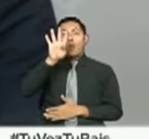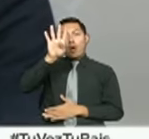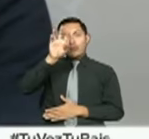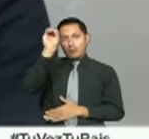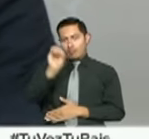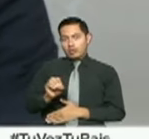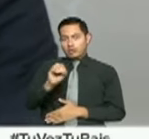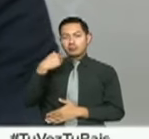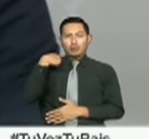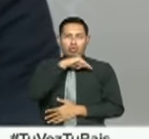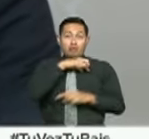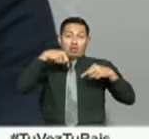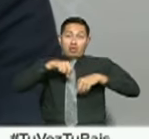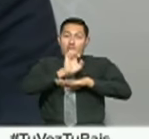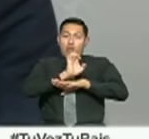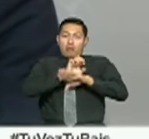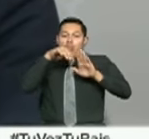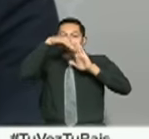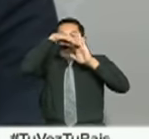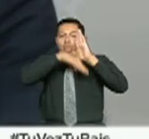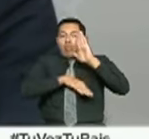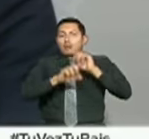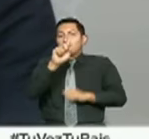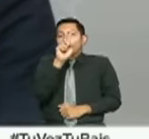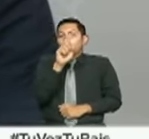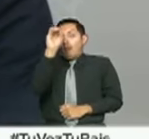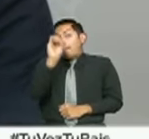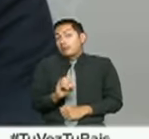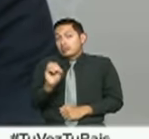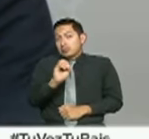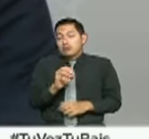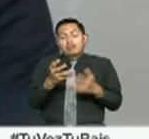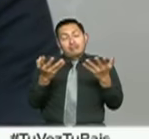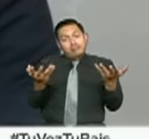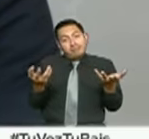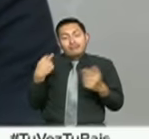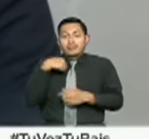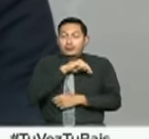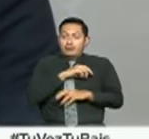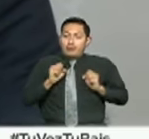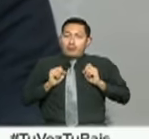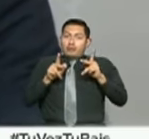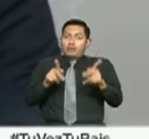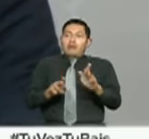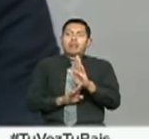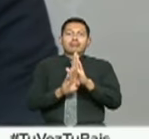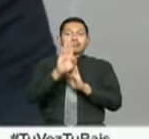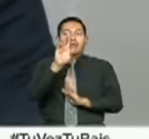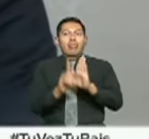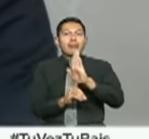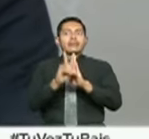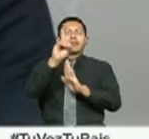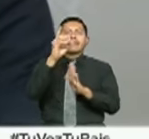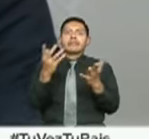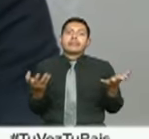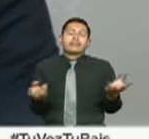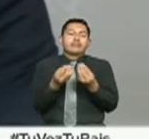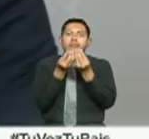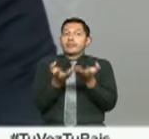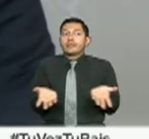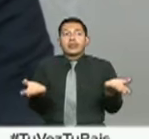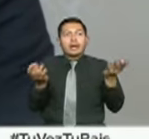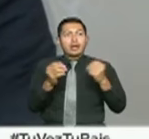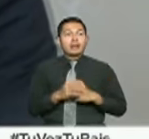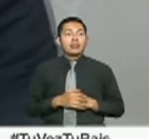por debajo del 1%. Es decir, el Ecuador ha dejado una enorme oportunidad de desarrollo, de generación de empleo, lo